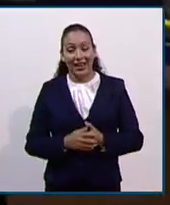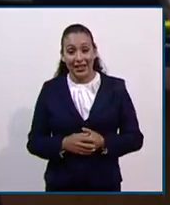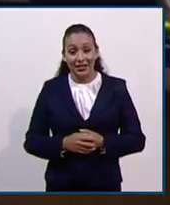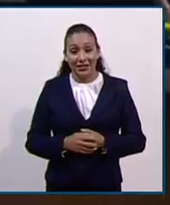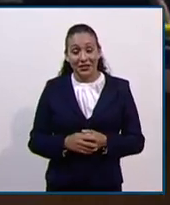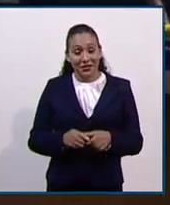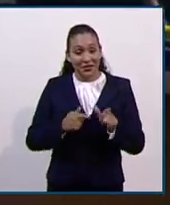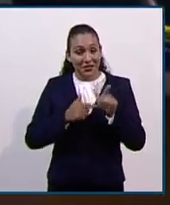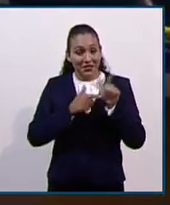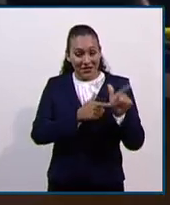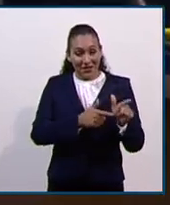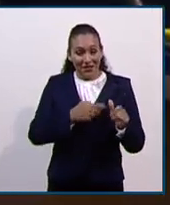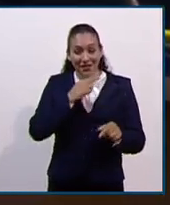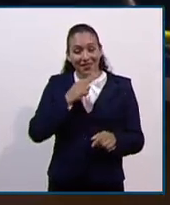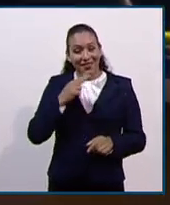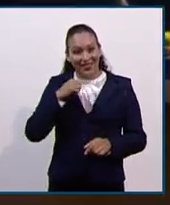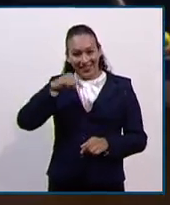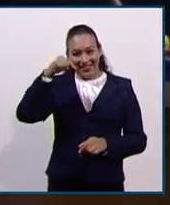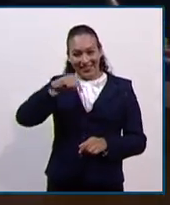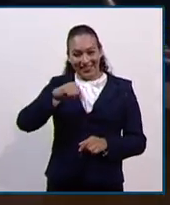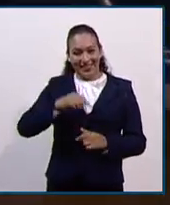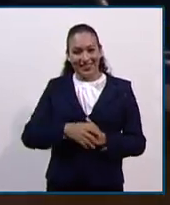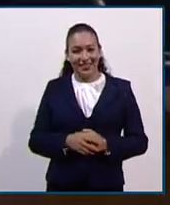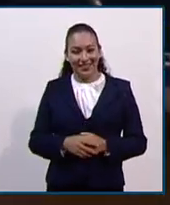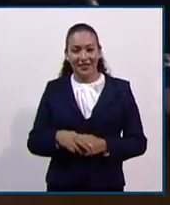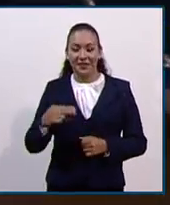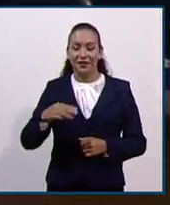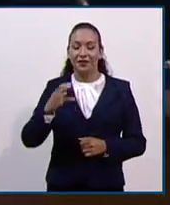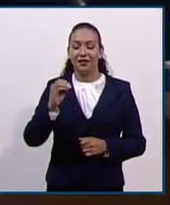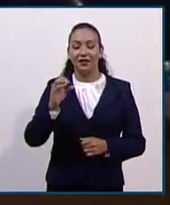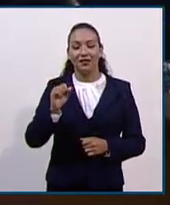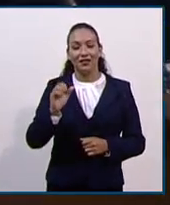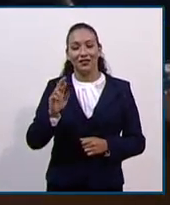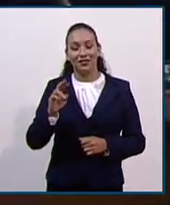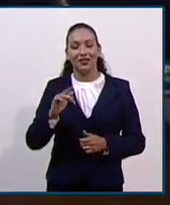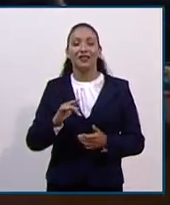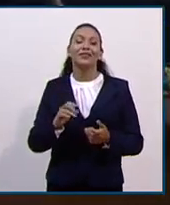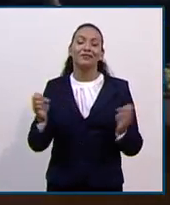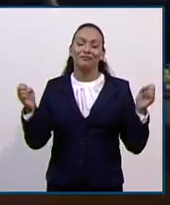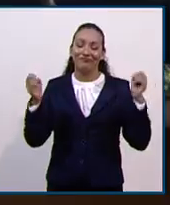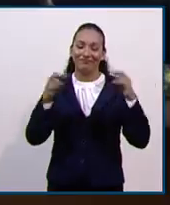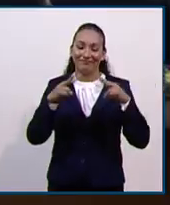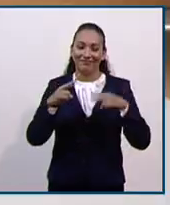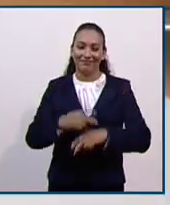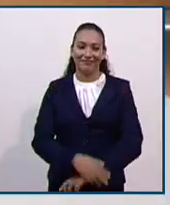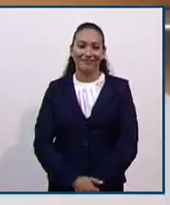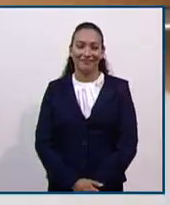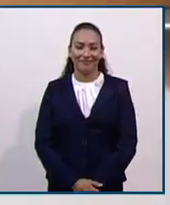Manténgase pendiente de esta señal. Soy Oscar González. Hasta entonces.